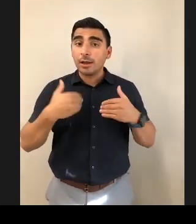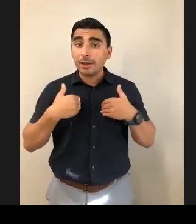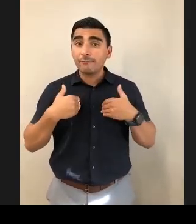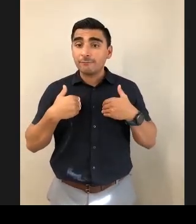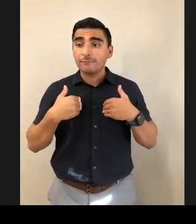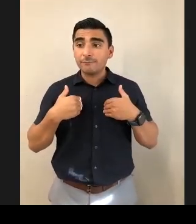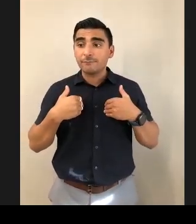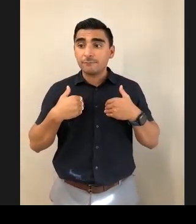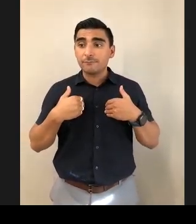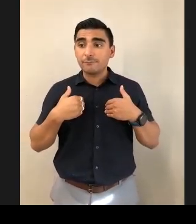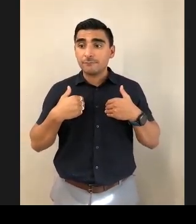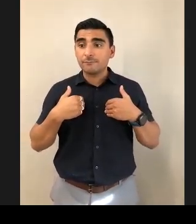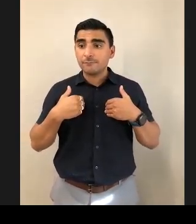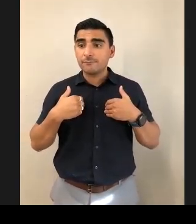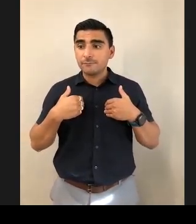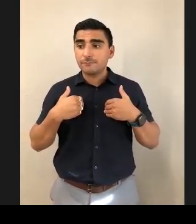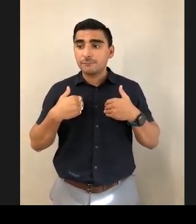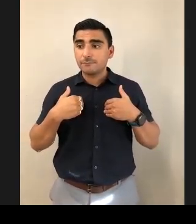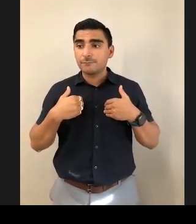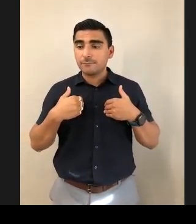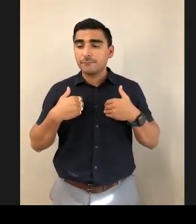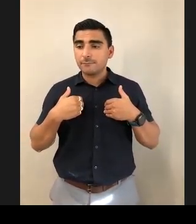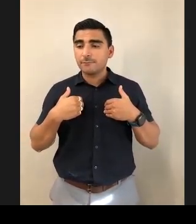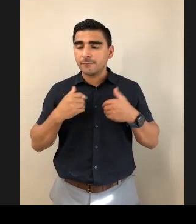Es muy difícil,